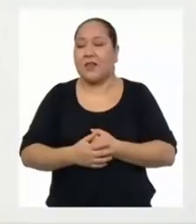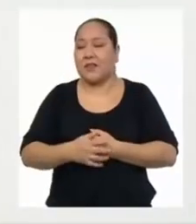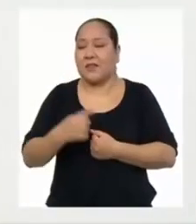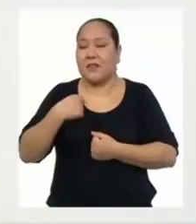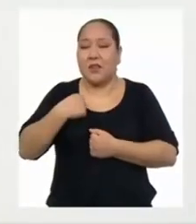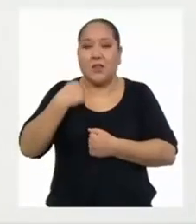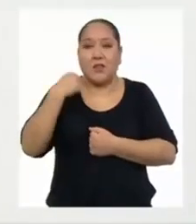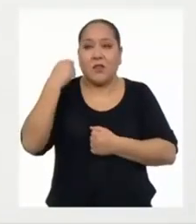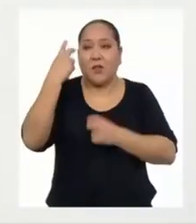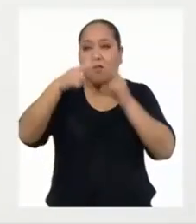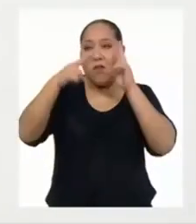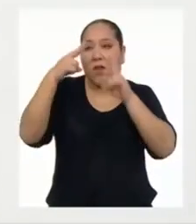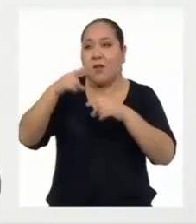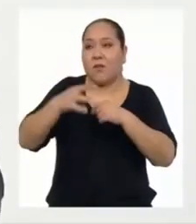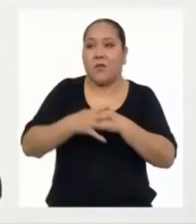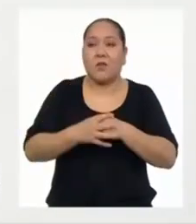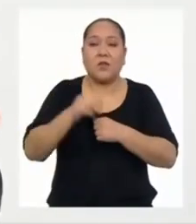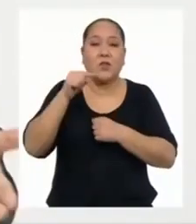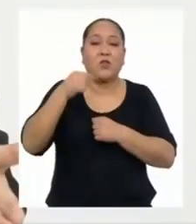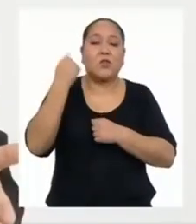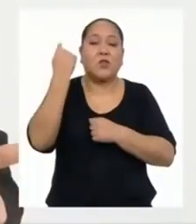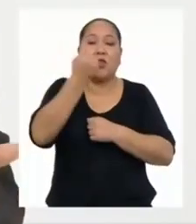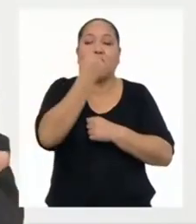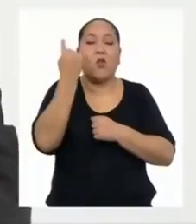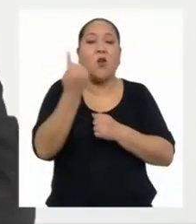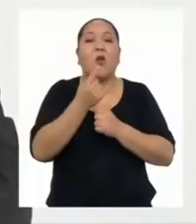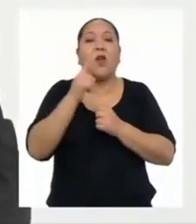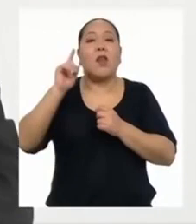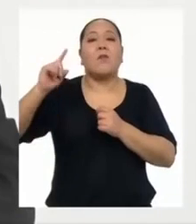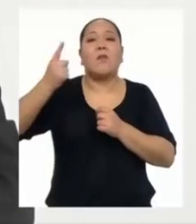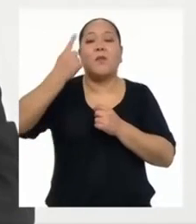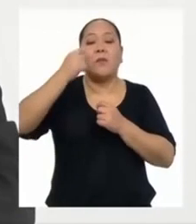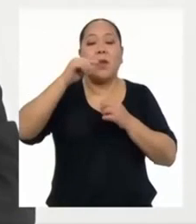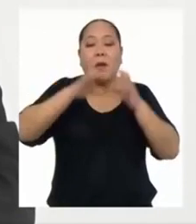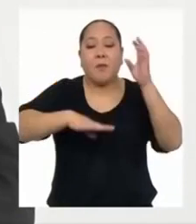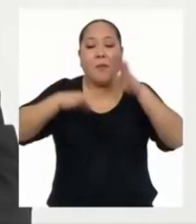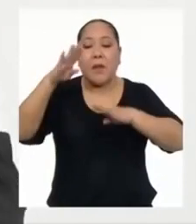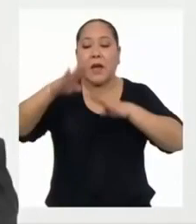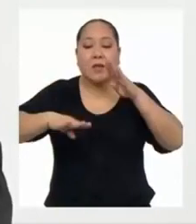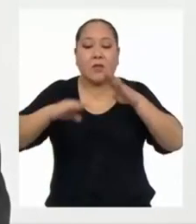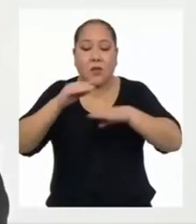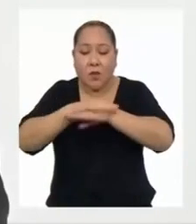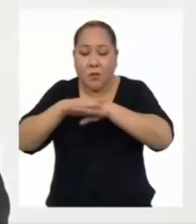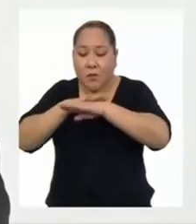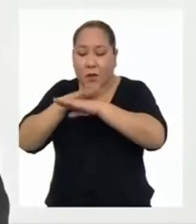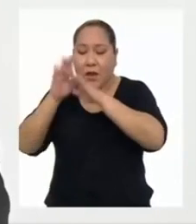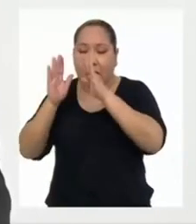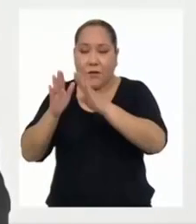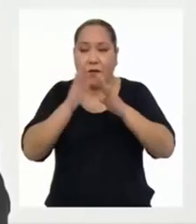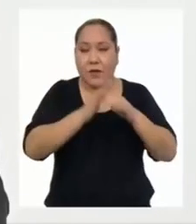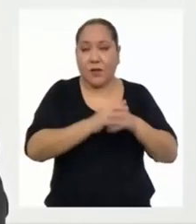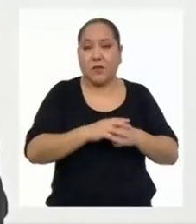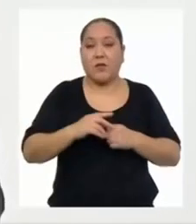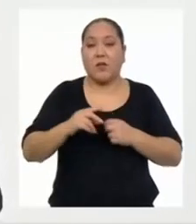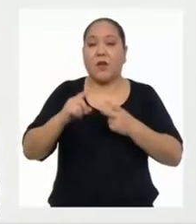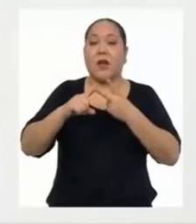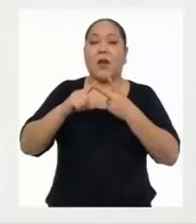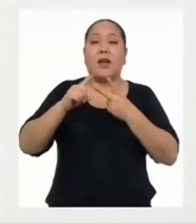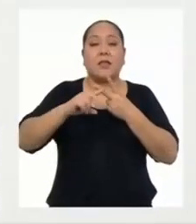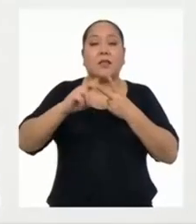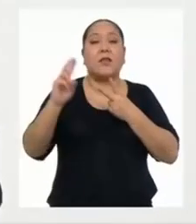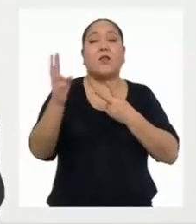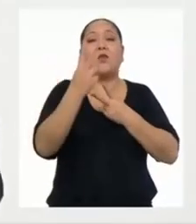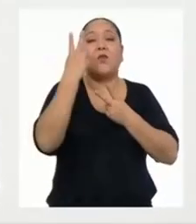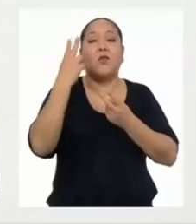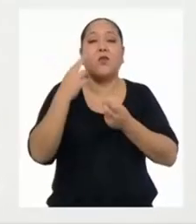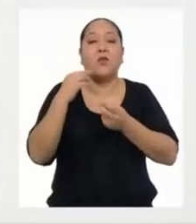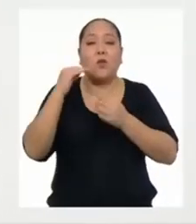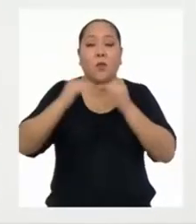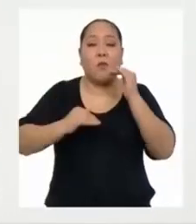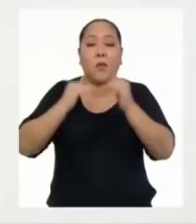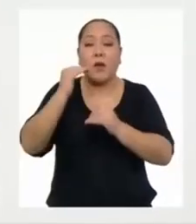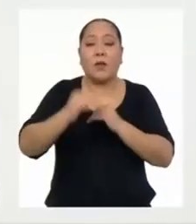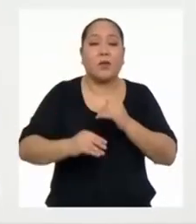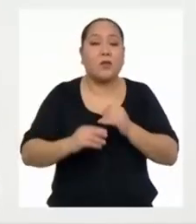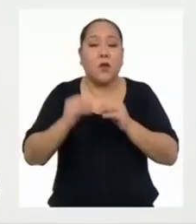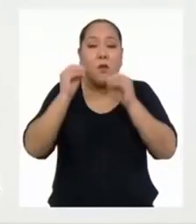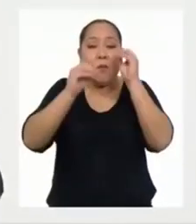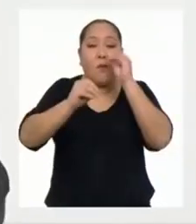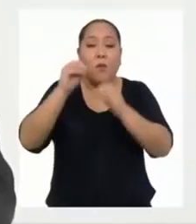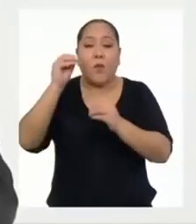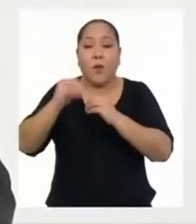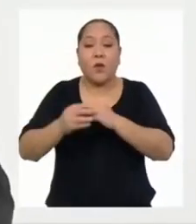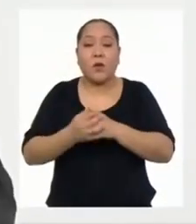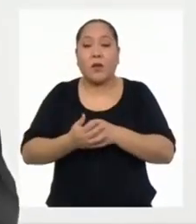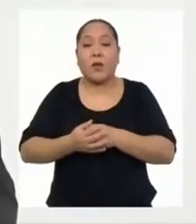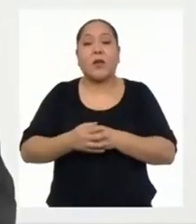de observar es solo el primer paso de la planificación. El segundo paso involucra